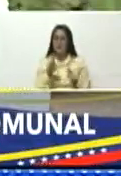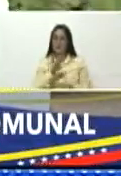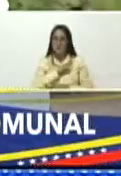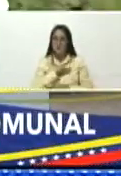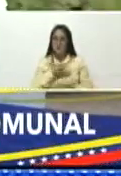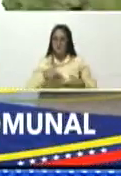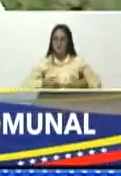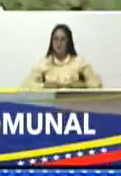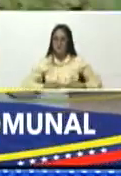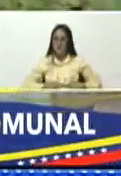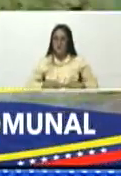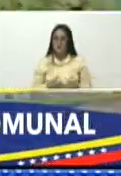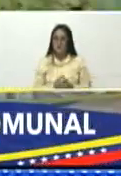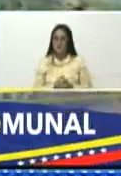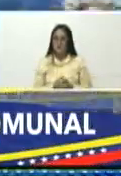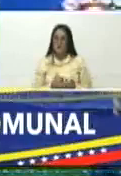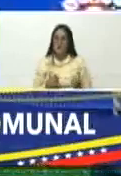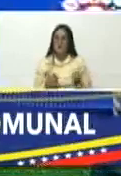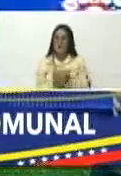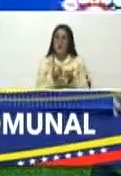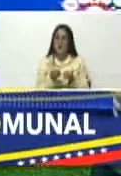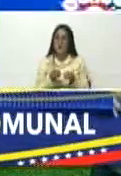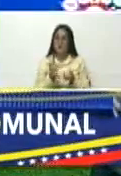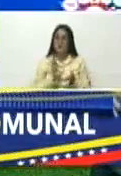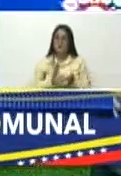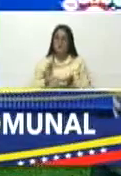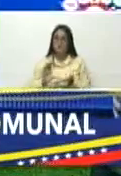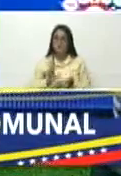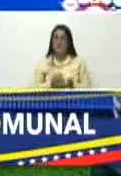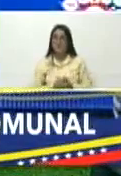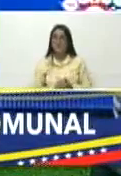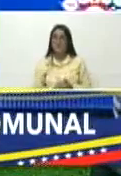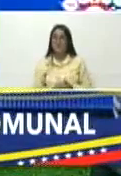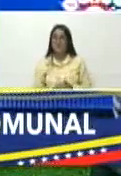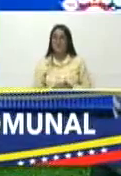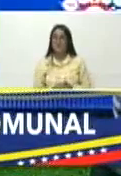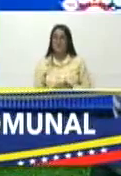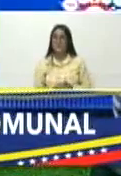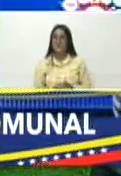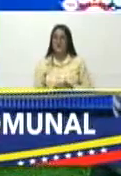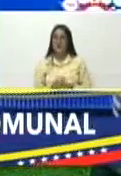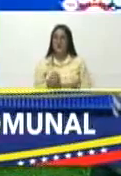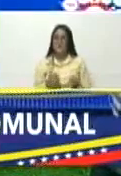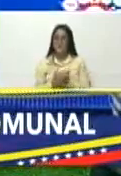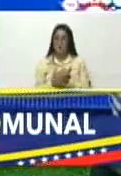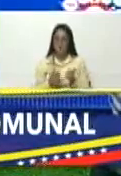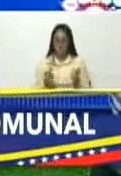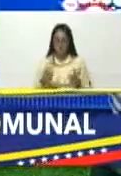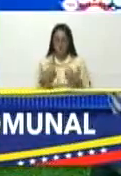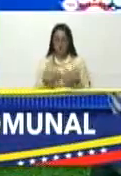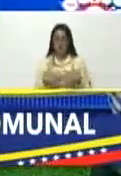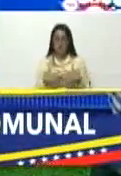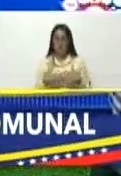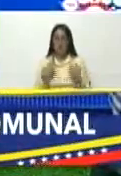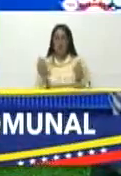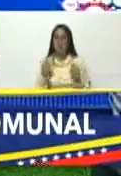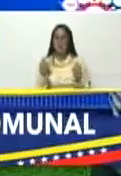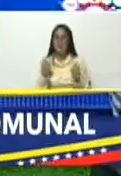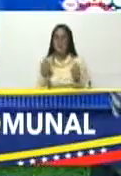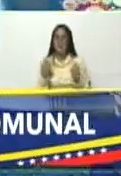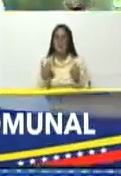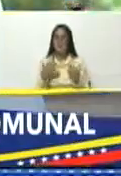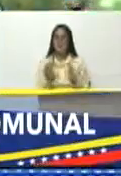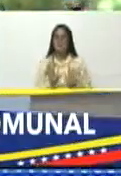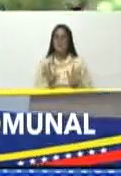propio esfuerzo y el apoyo financiero, la CABA, el apoyo financiero a un emprendimiento popular se pierde de